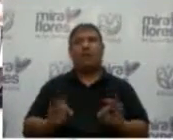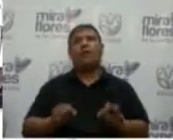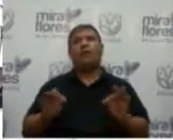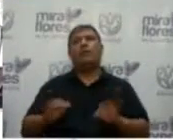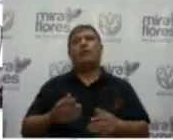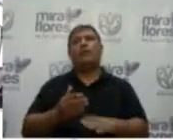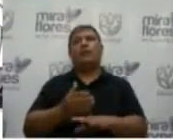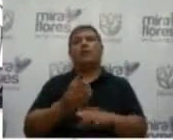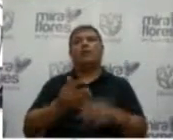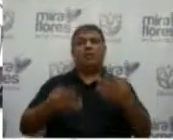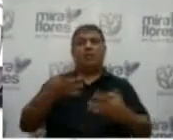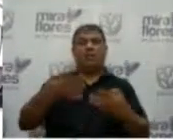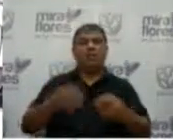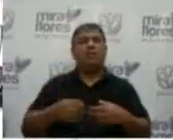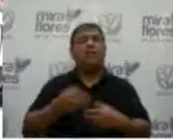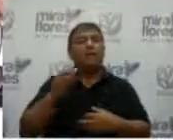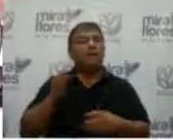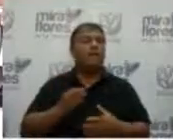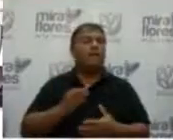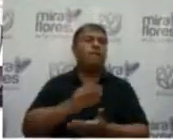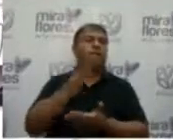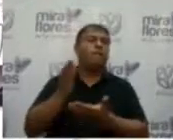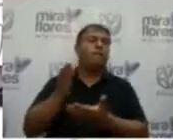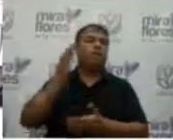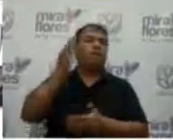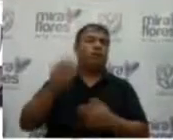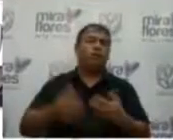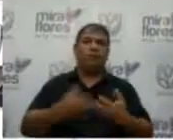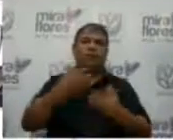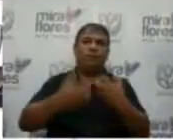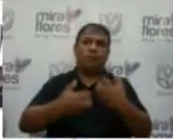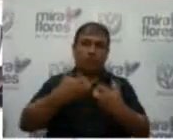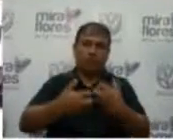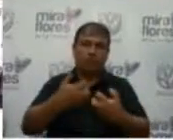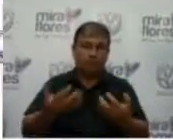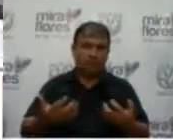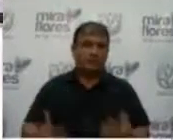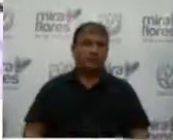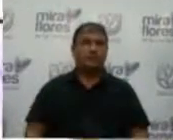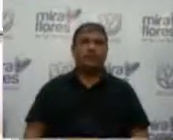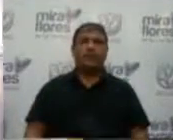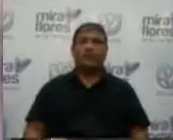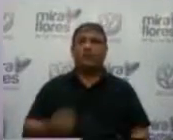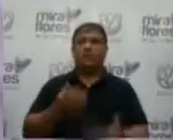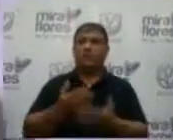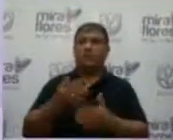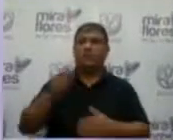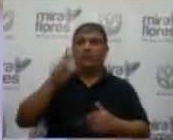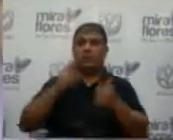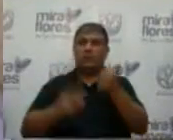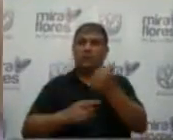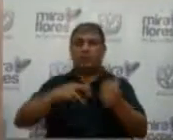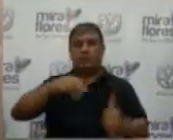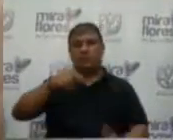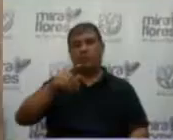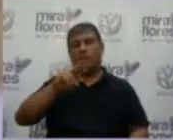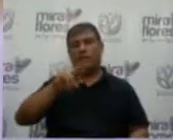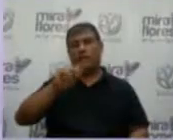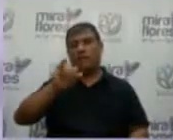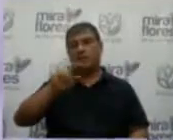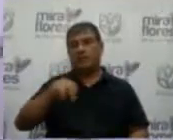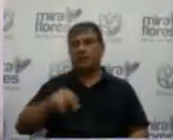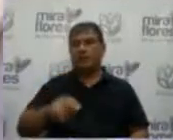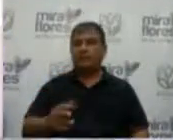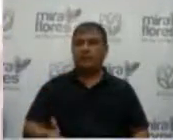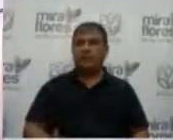orden y futuros inconvenientes. Gracias. Bien. Sí, señor Martín Bustamante tiene el uso de la